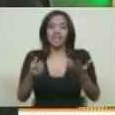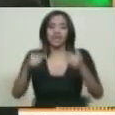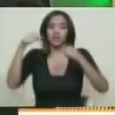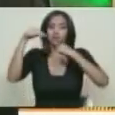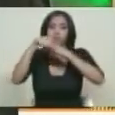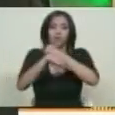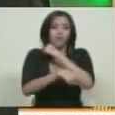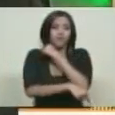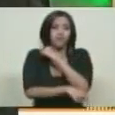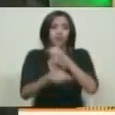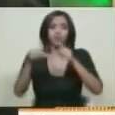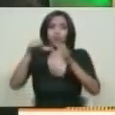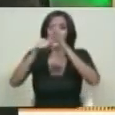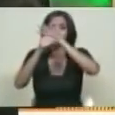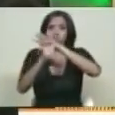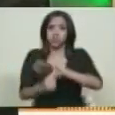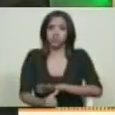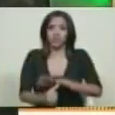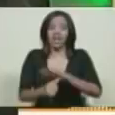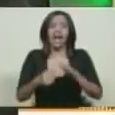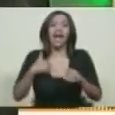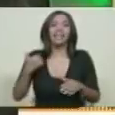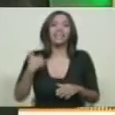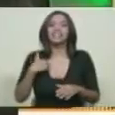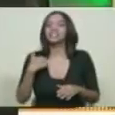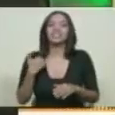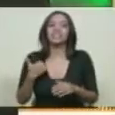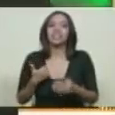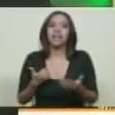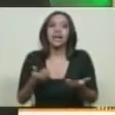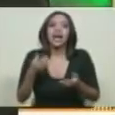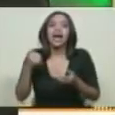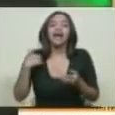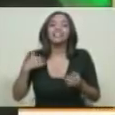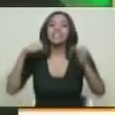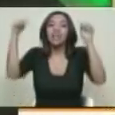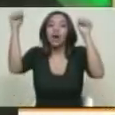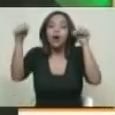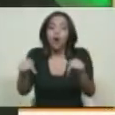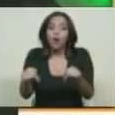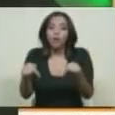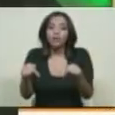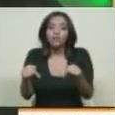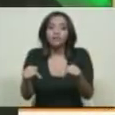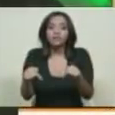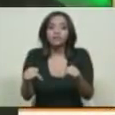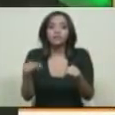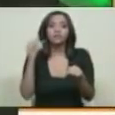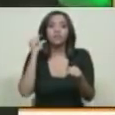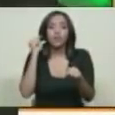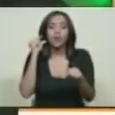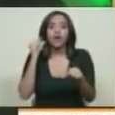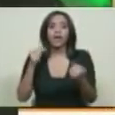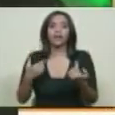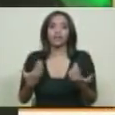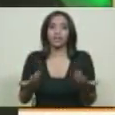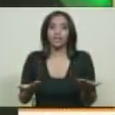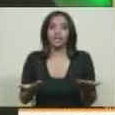a Argentina. Argentina va al default. Argentina hoy. Cristina les dejó un país